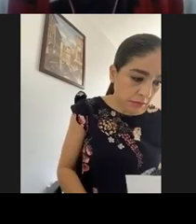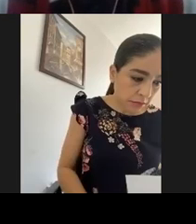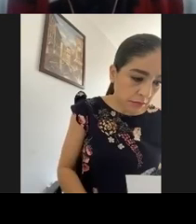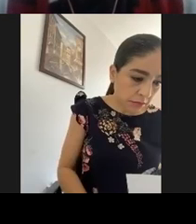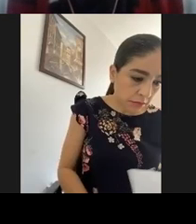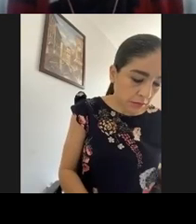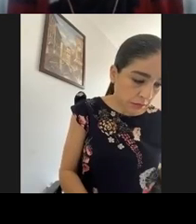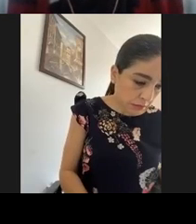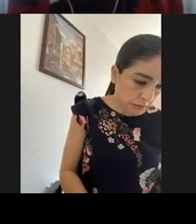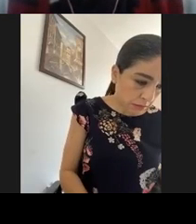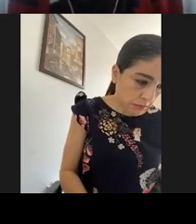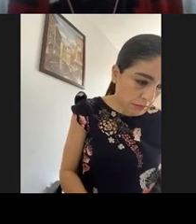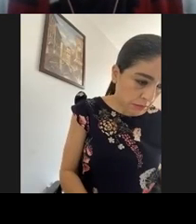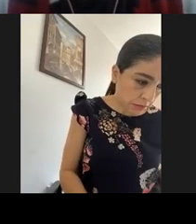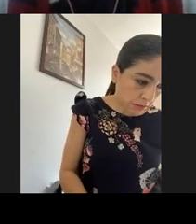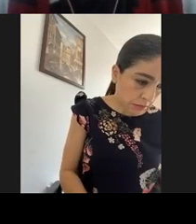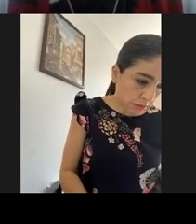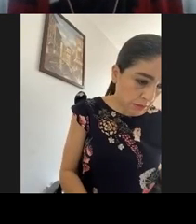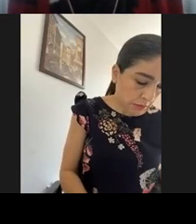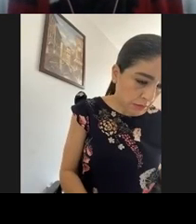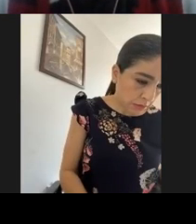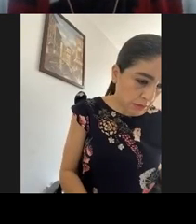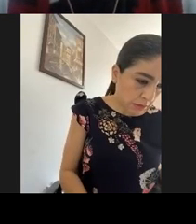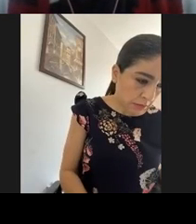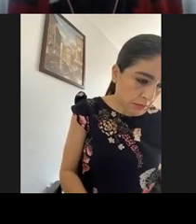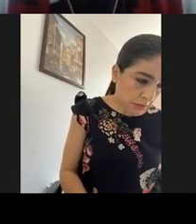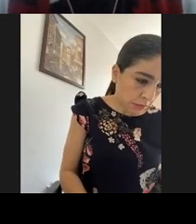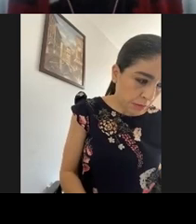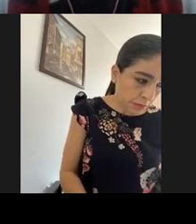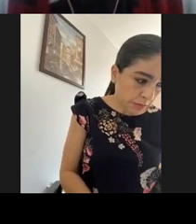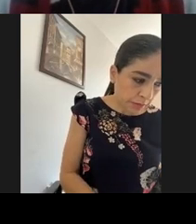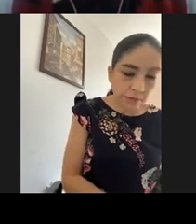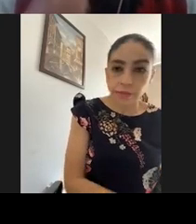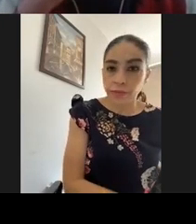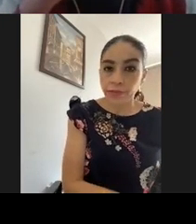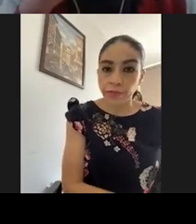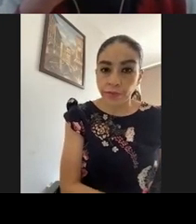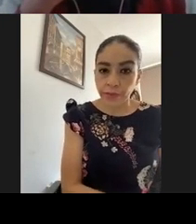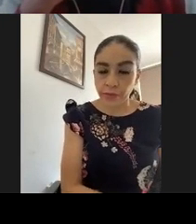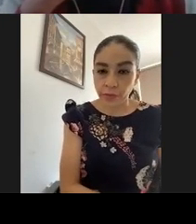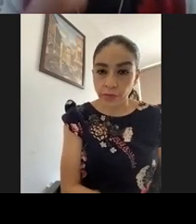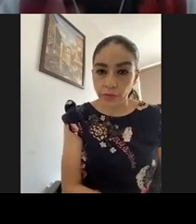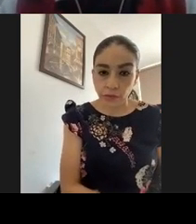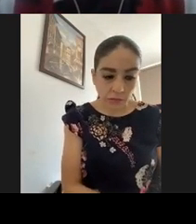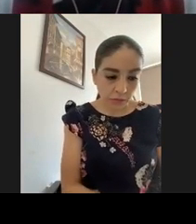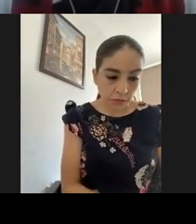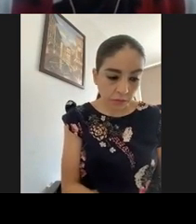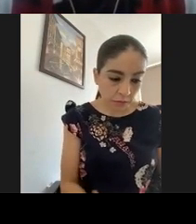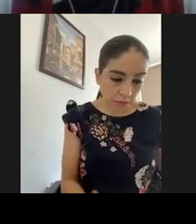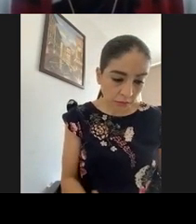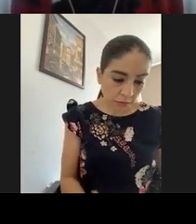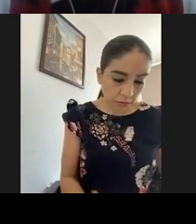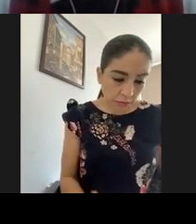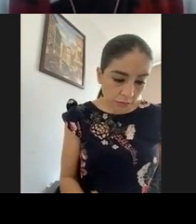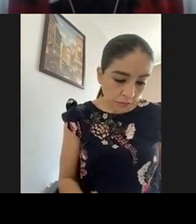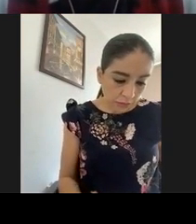sus comercios, en sus trabajos, pueden estar con un ojo al gato y el otro al garabato, pero pues interesarse y